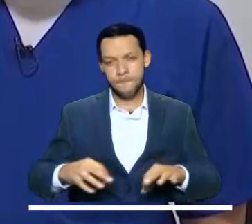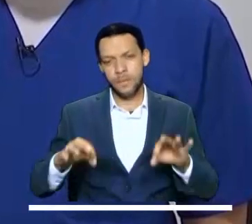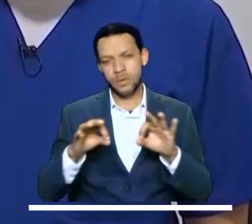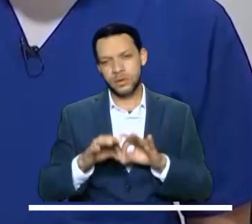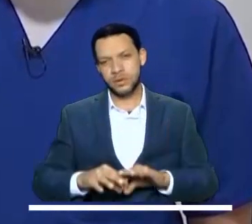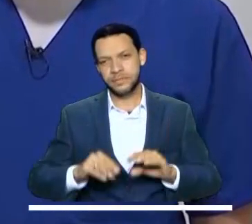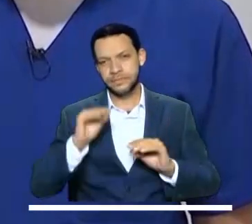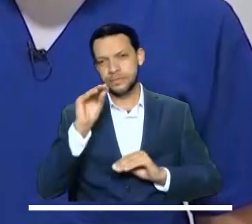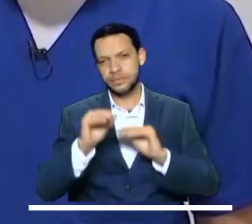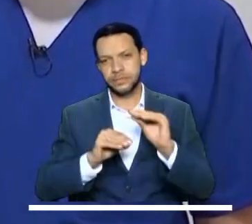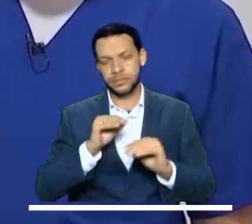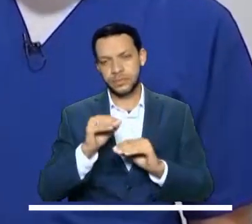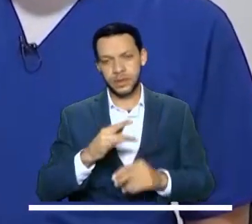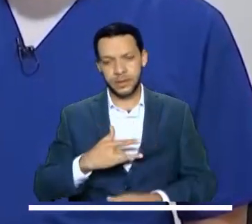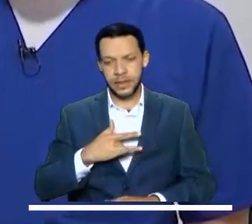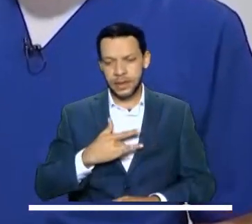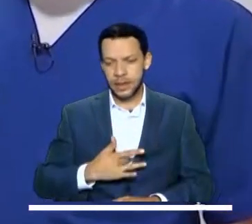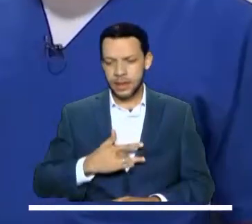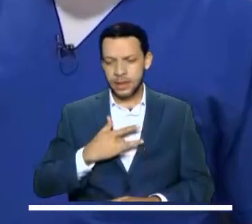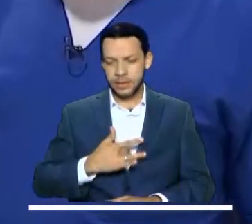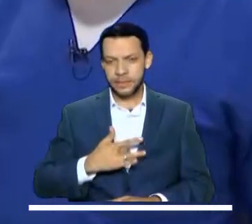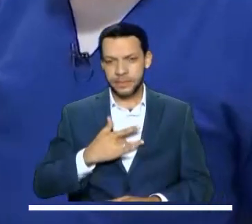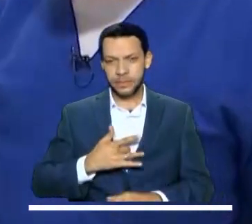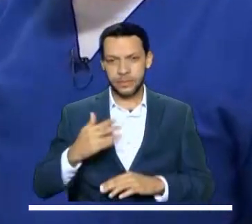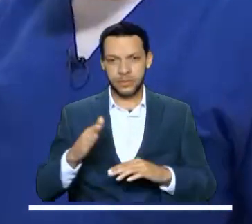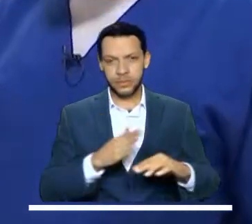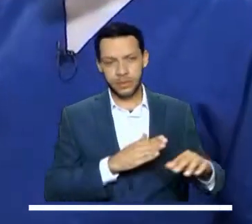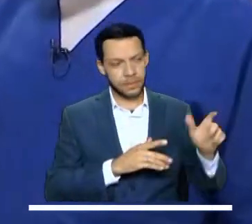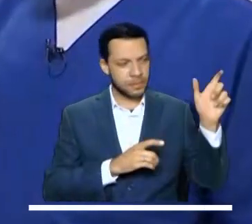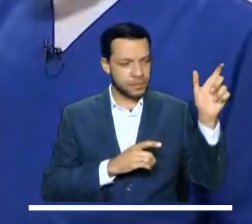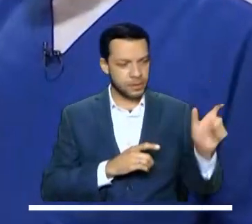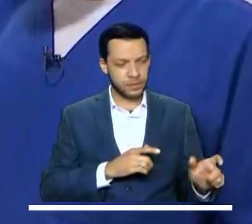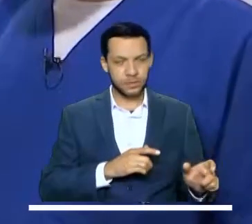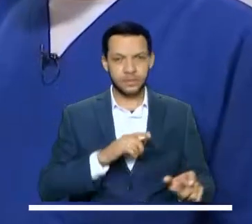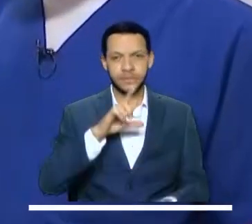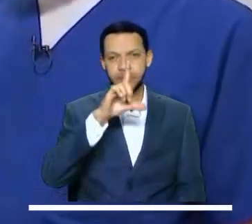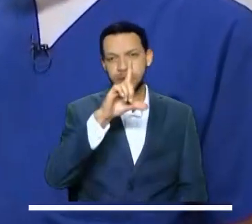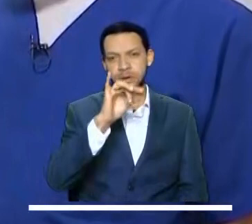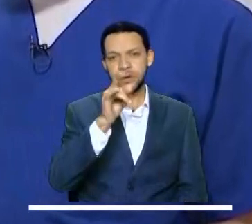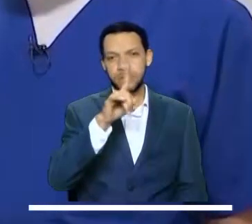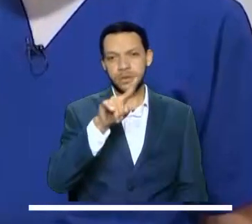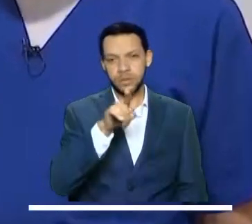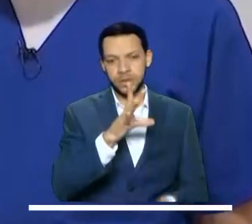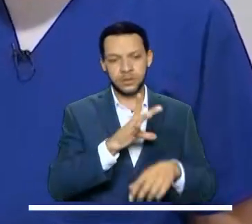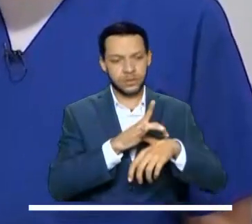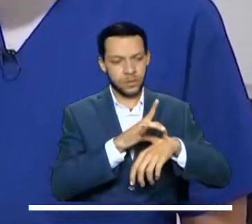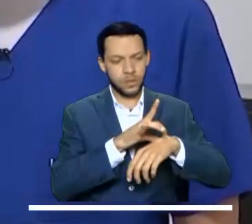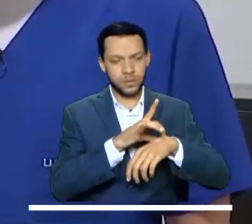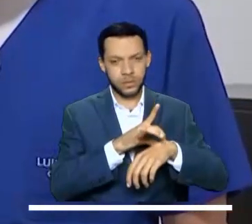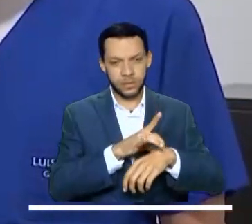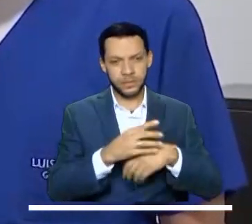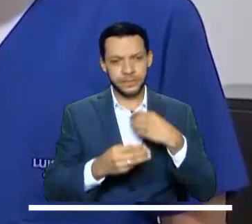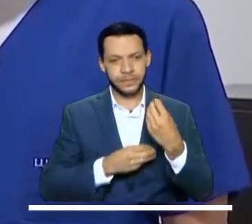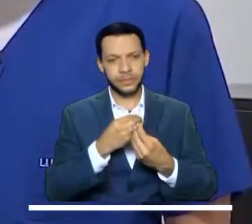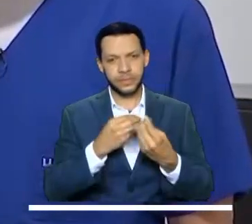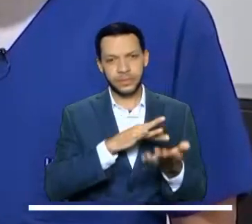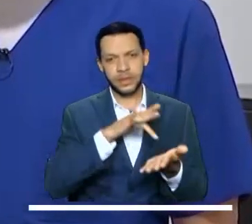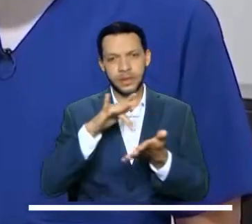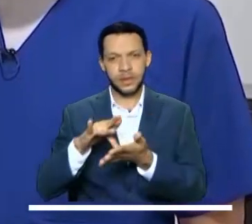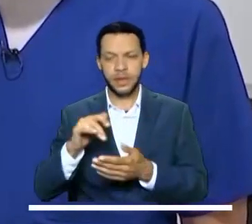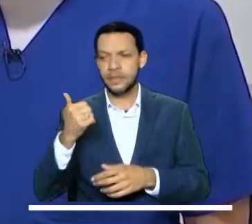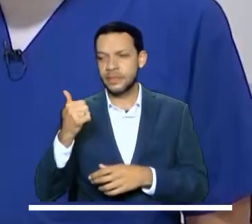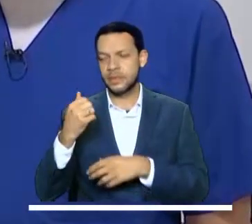este: gastroenterología. El doctor Luis Guillermo Rojas González ha estado con nosotros durante más de 10